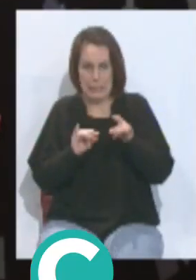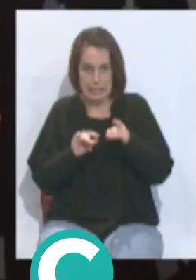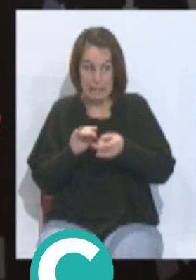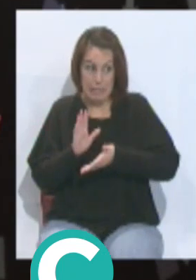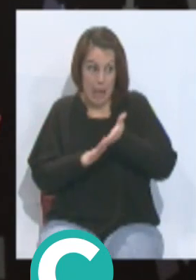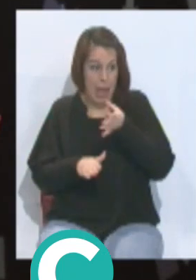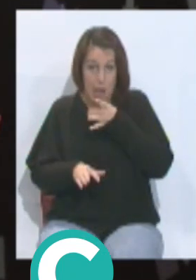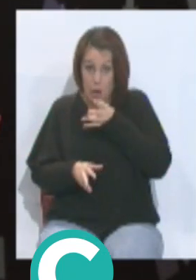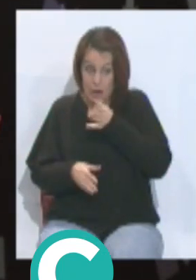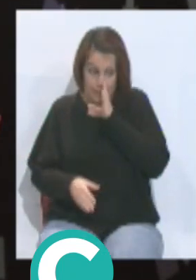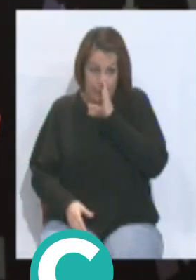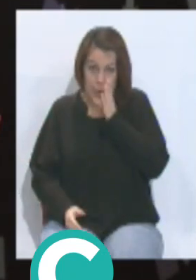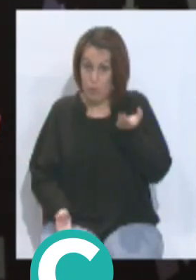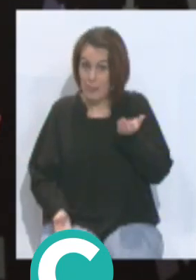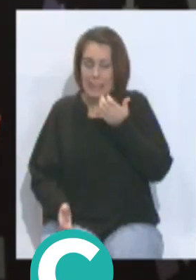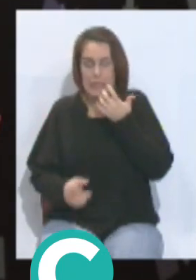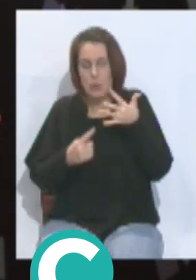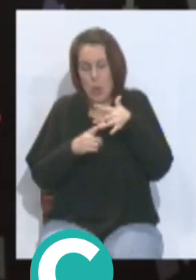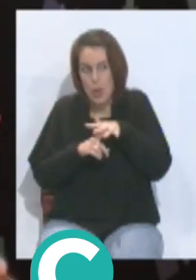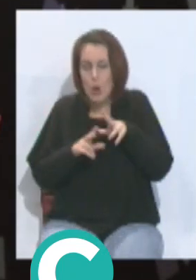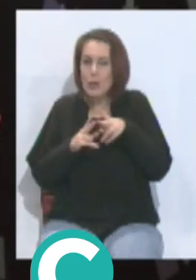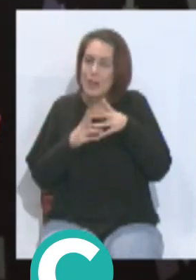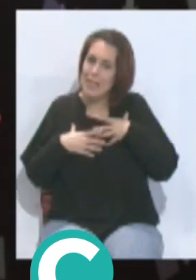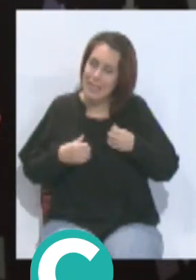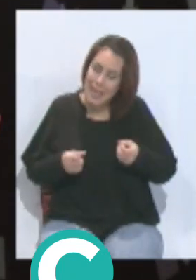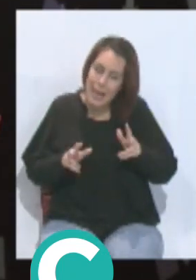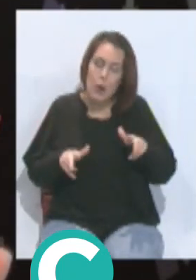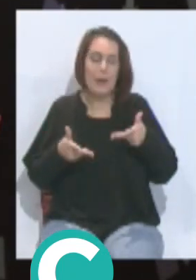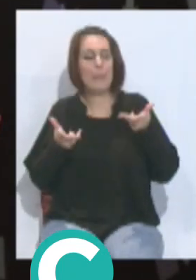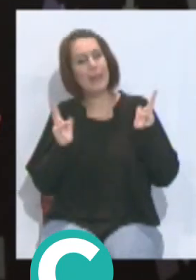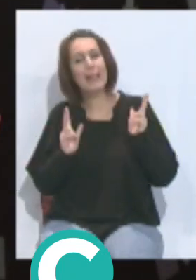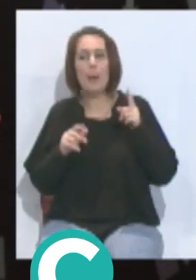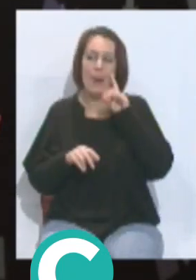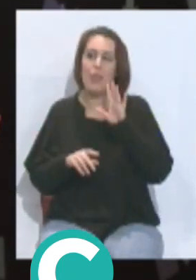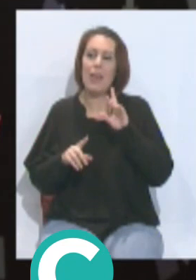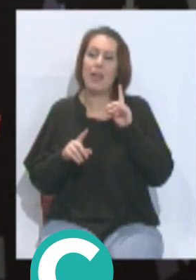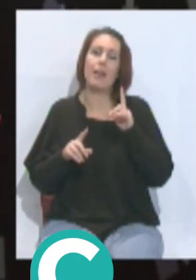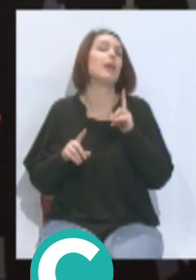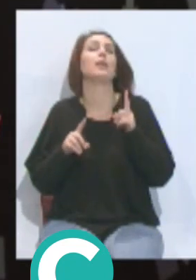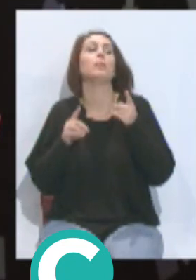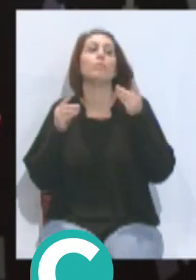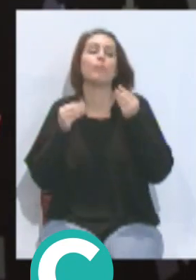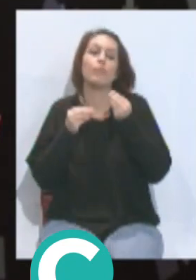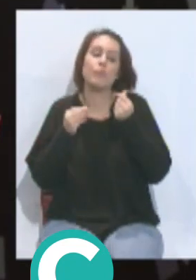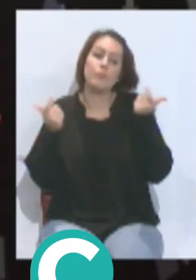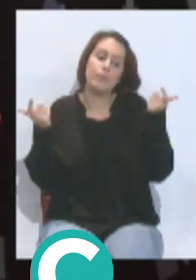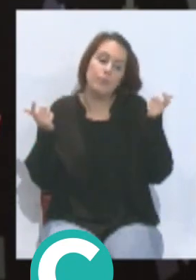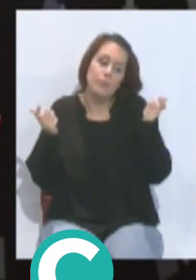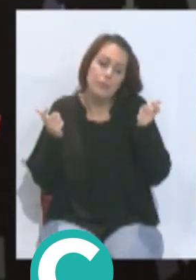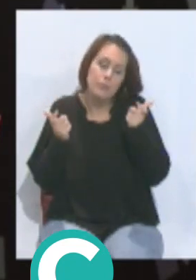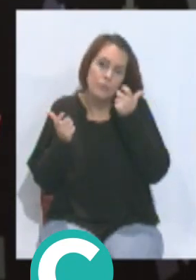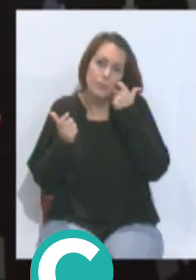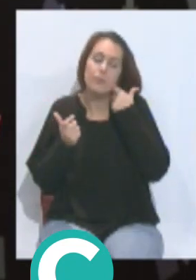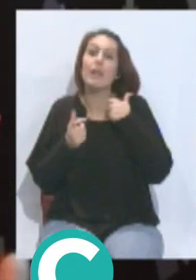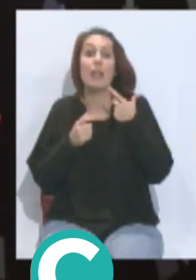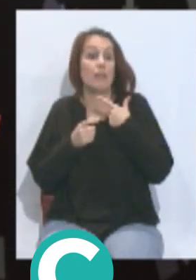Salimos ahora, en febrero, si la situación sociosanitaria lo permite, que parece que, bueno, que va remitiendo, ¿no? Ya, afortunadamente, ya todo. Y